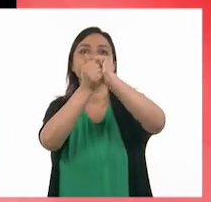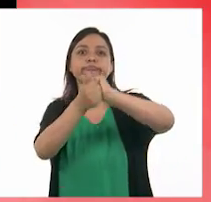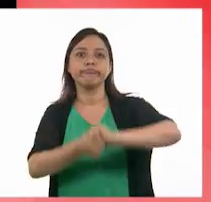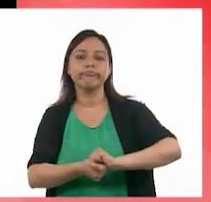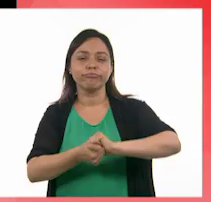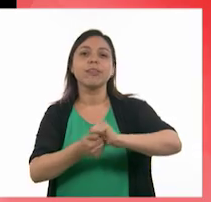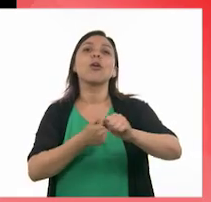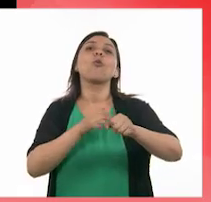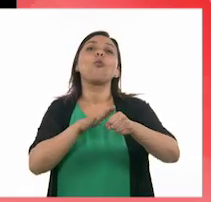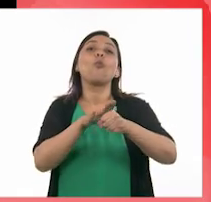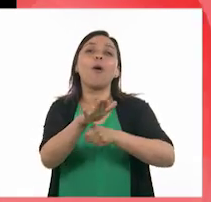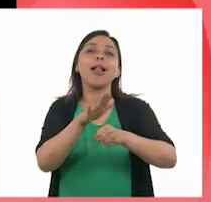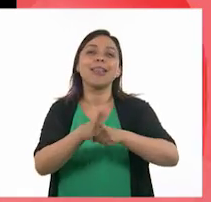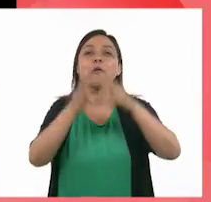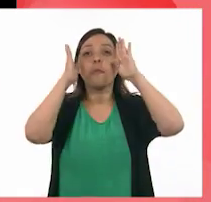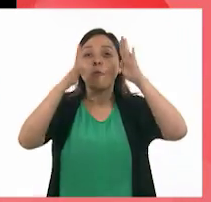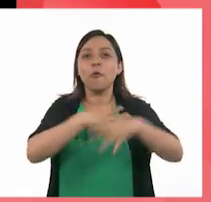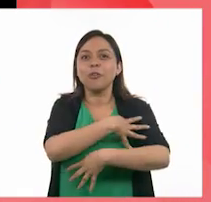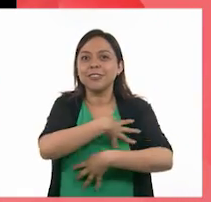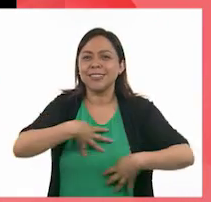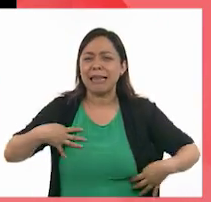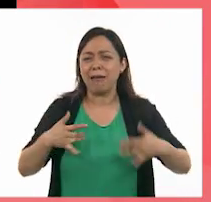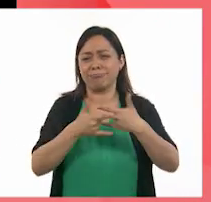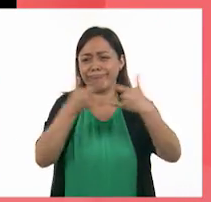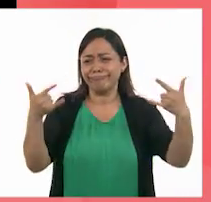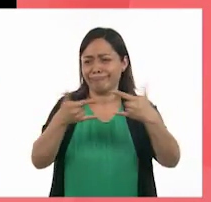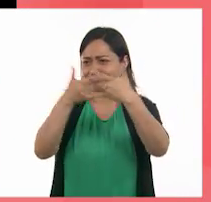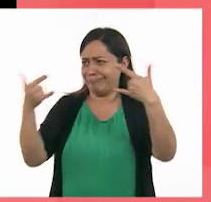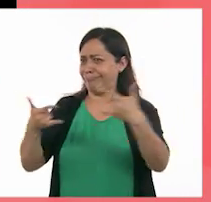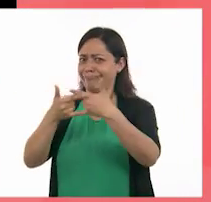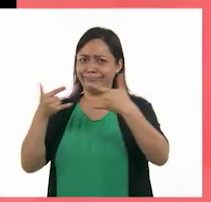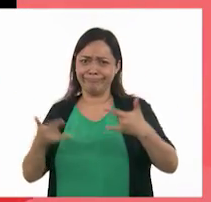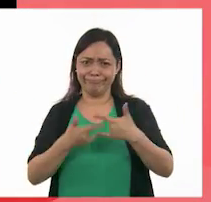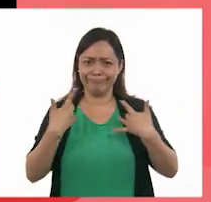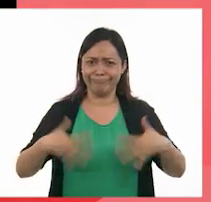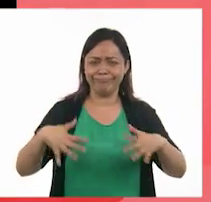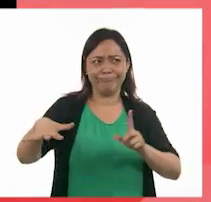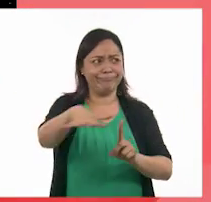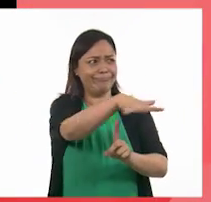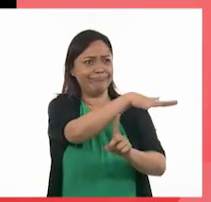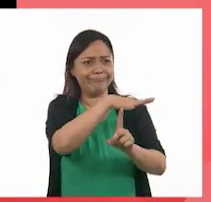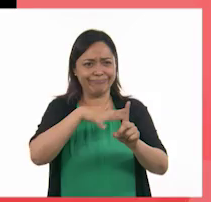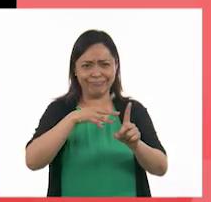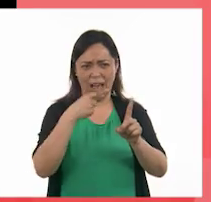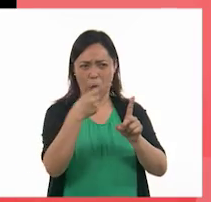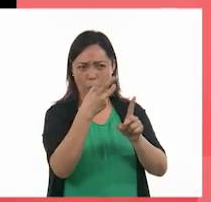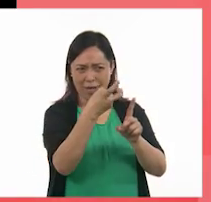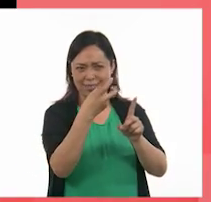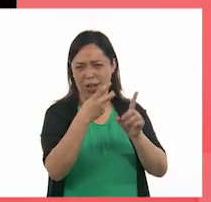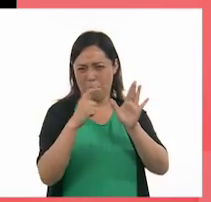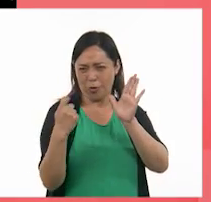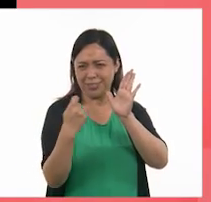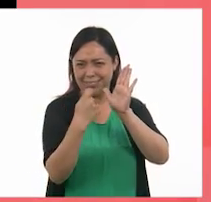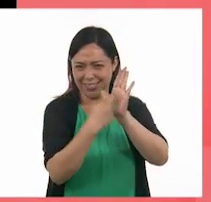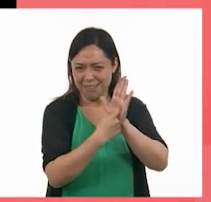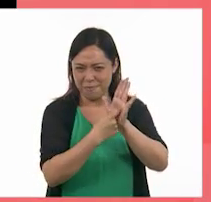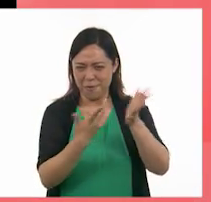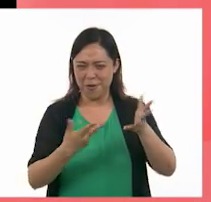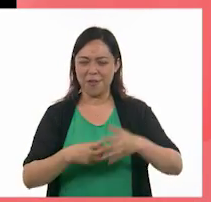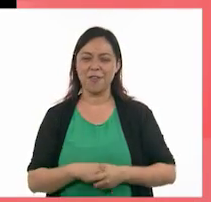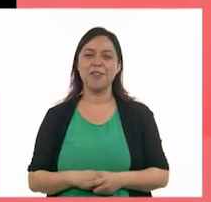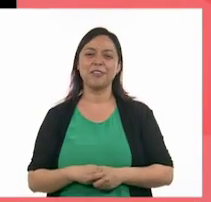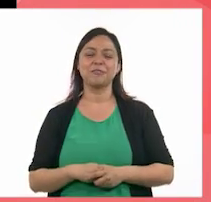cebra. Miles de historias que contar alrededor del ícono. Sin embargo, la parte interesante es que